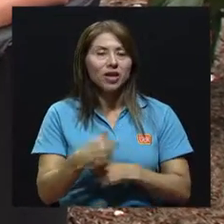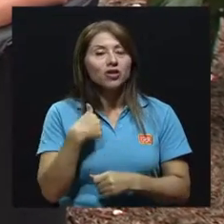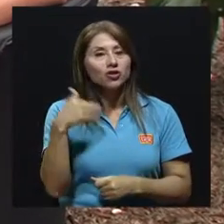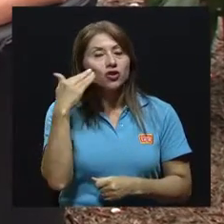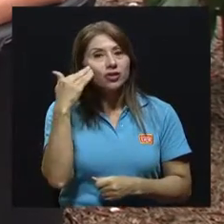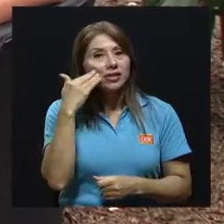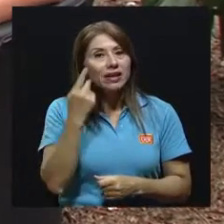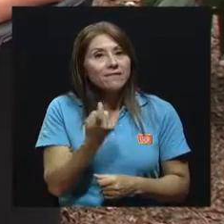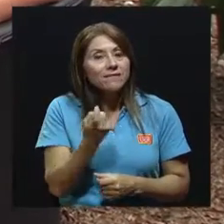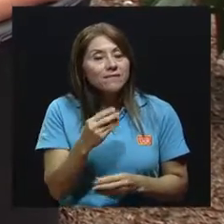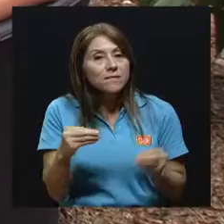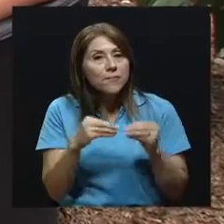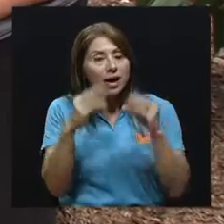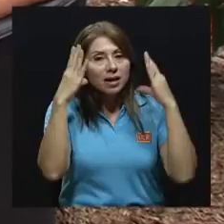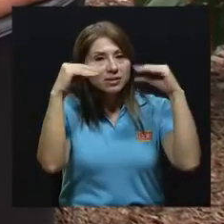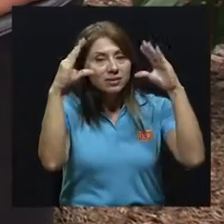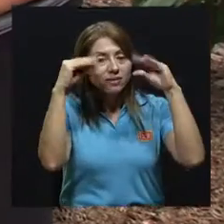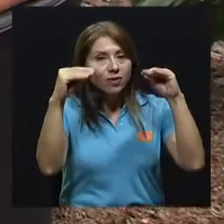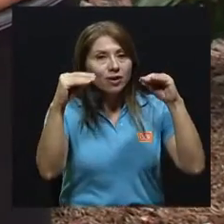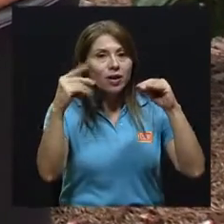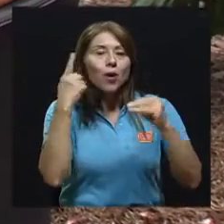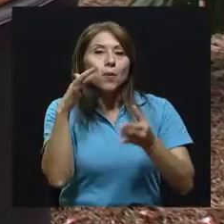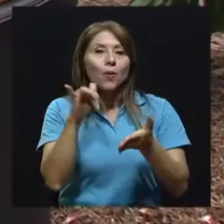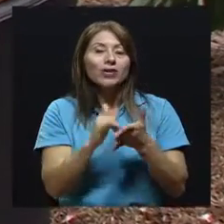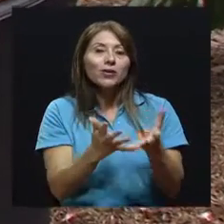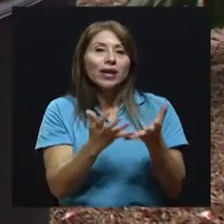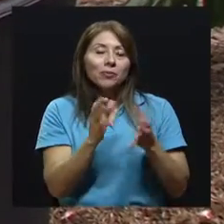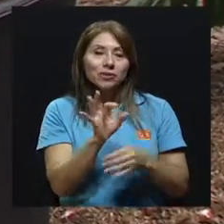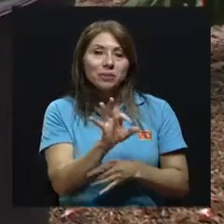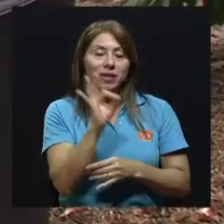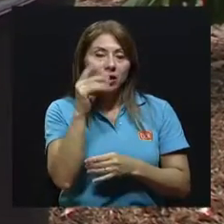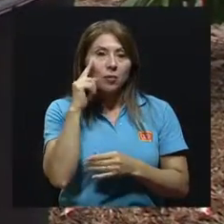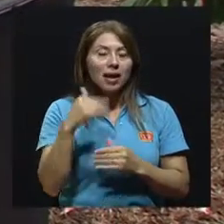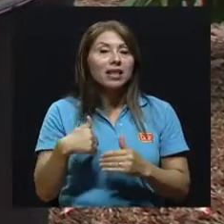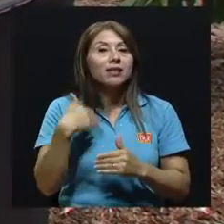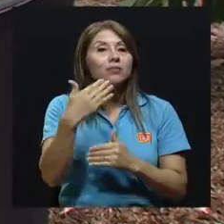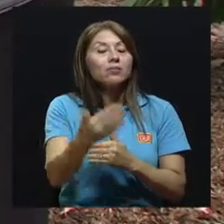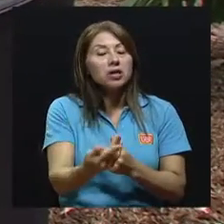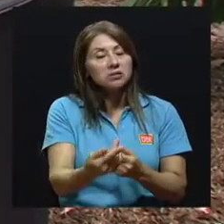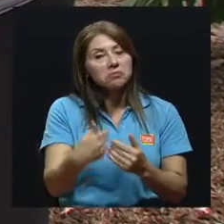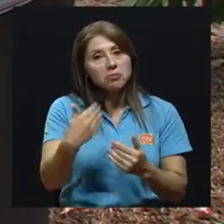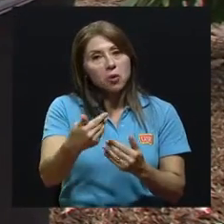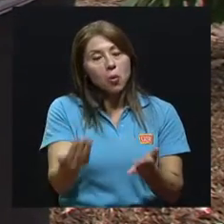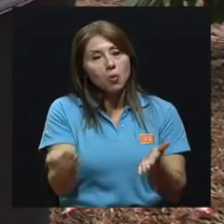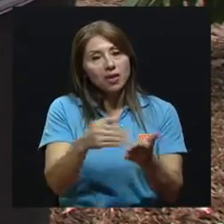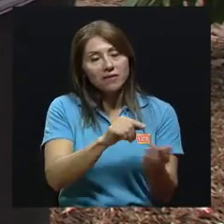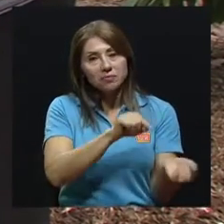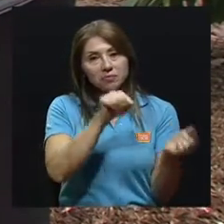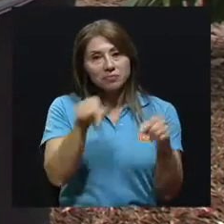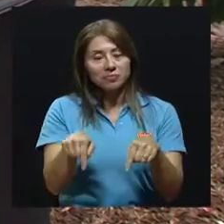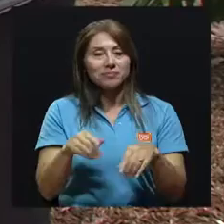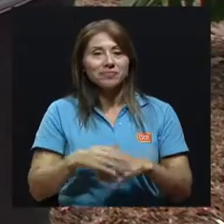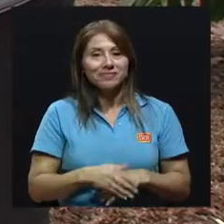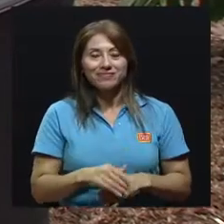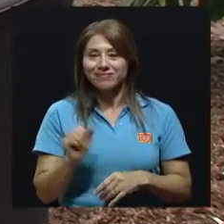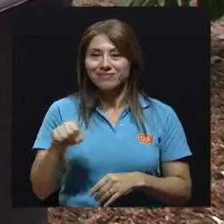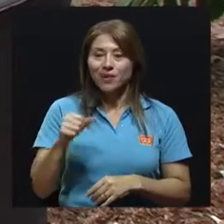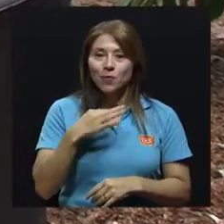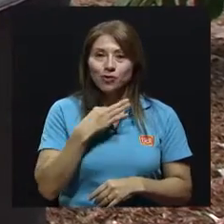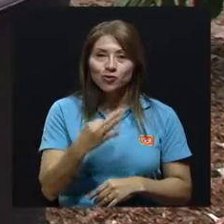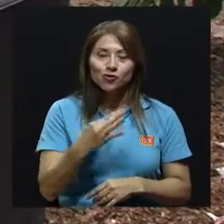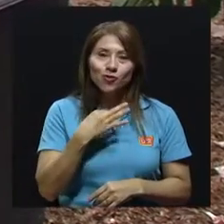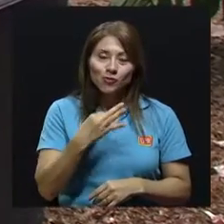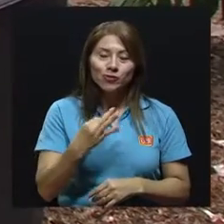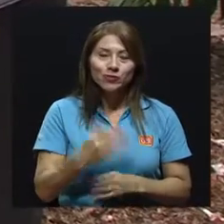conversación. Uh-huh. Yo sé que hay más que abarcar, pero por eso queremos hacerle la invitación para que nos siga acompañando próximamente, claro, para que no se nos pierda.